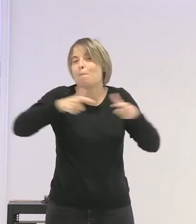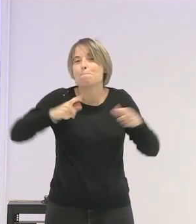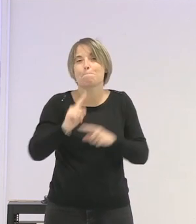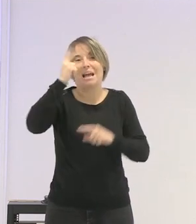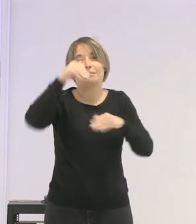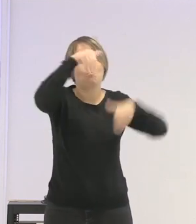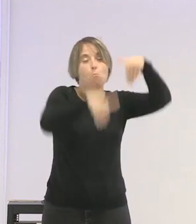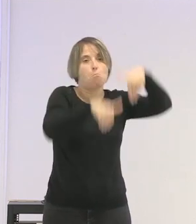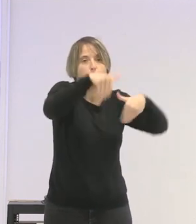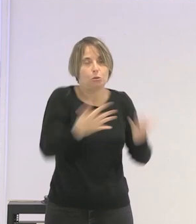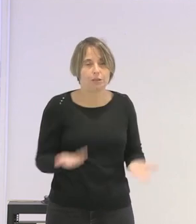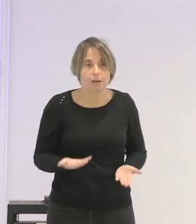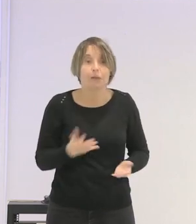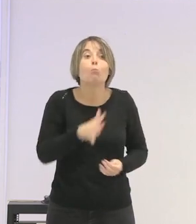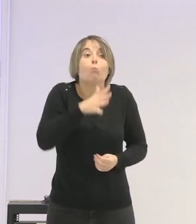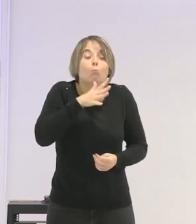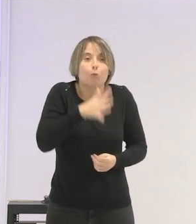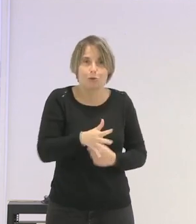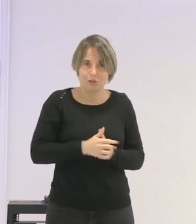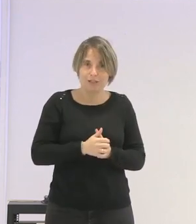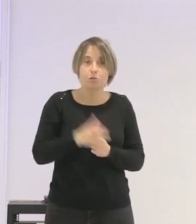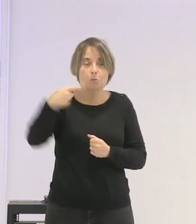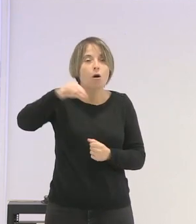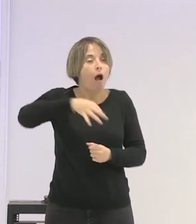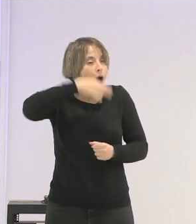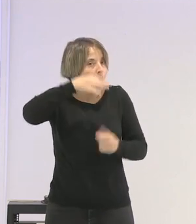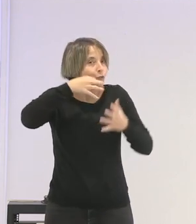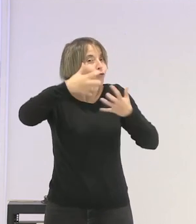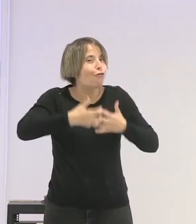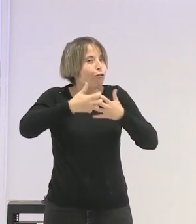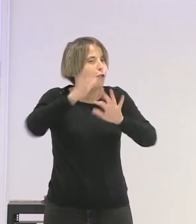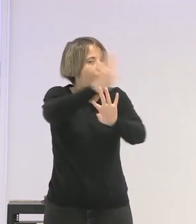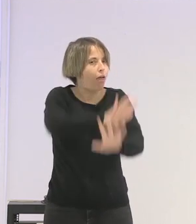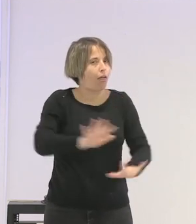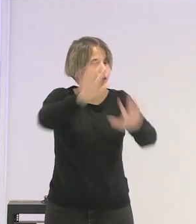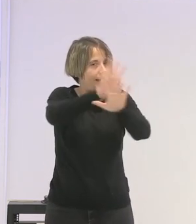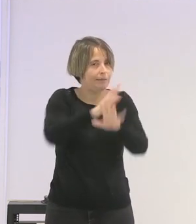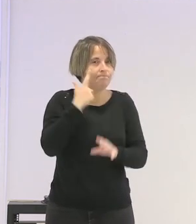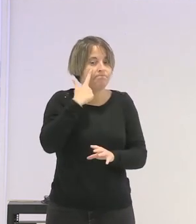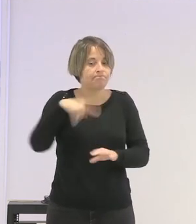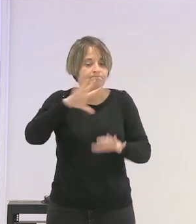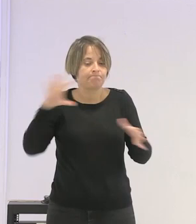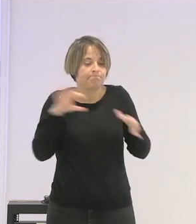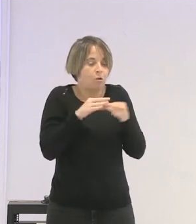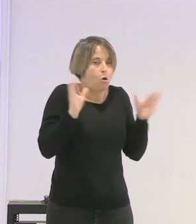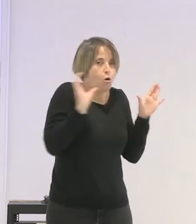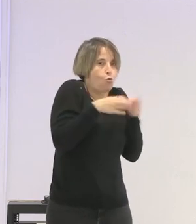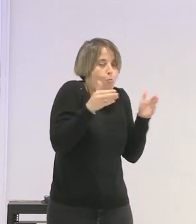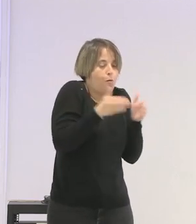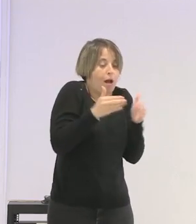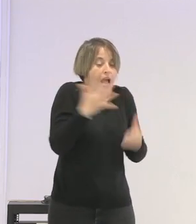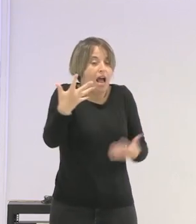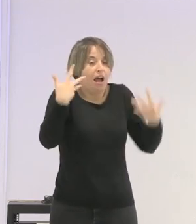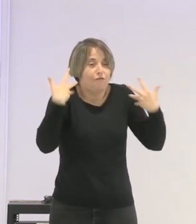votan, pero claro, es por eso, ¿no? O sea, que les está funcionando, ¿no? Bueno, hacen esta coalición entre grupitos, ¿no? Los perjudicados